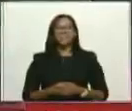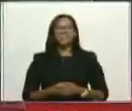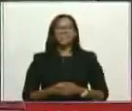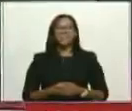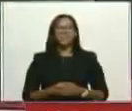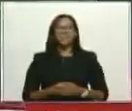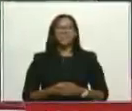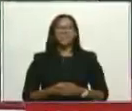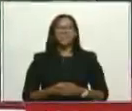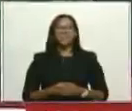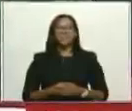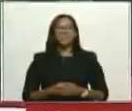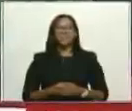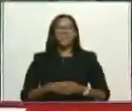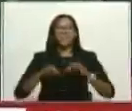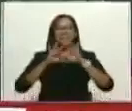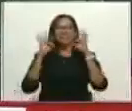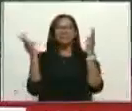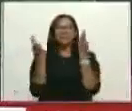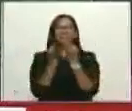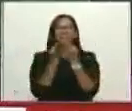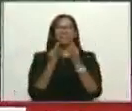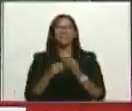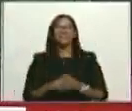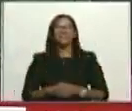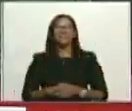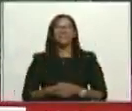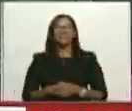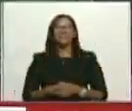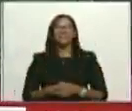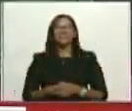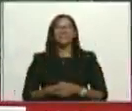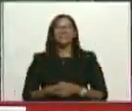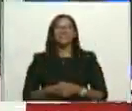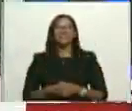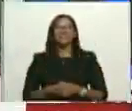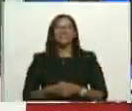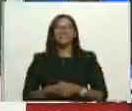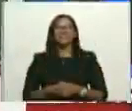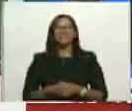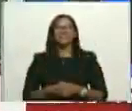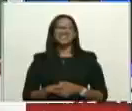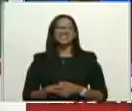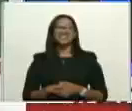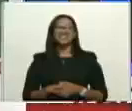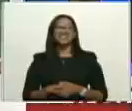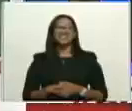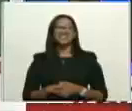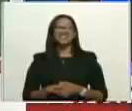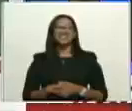Ajá, aquí en familia. Mira el chiquitico como, mira, chilito, mira. ¿Mira?